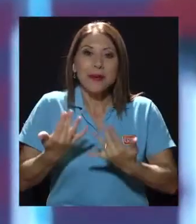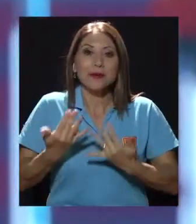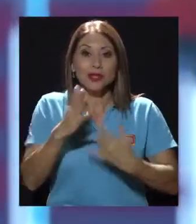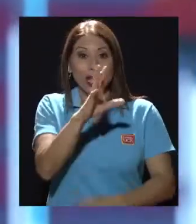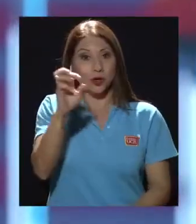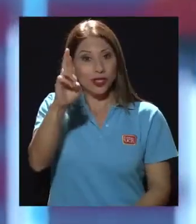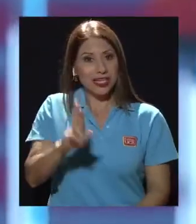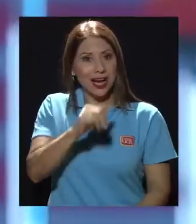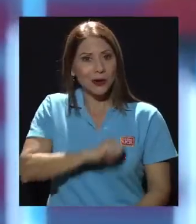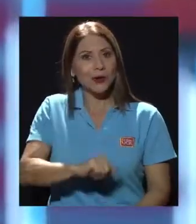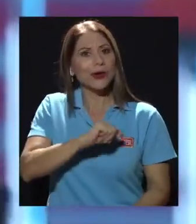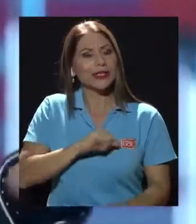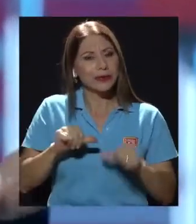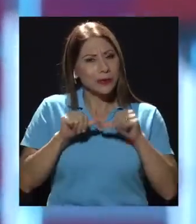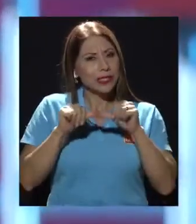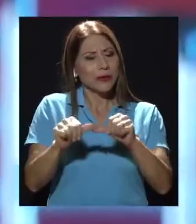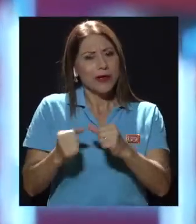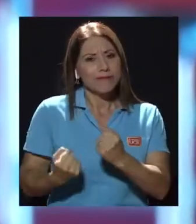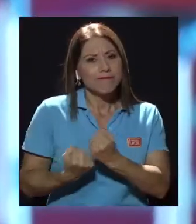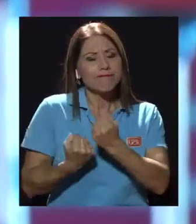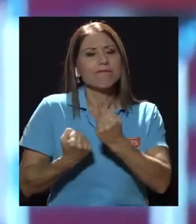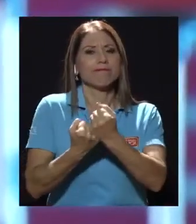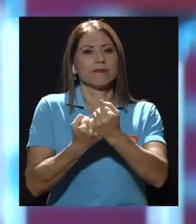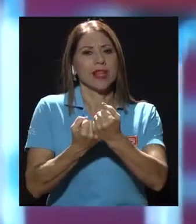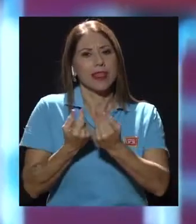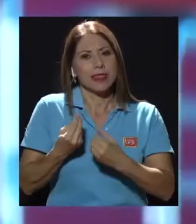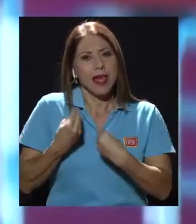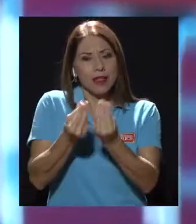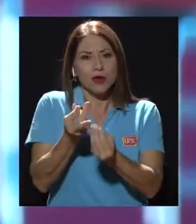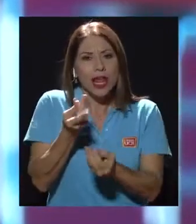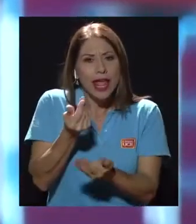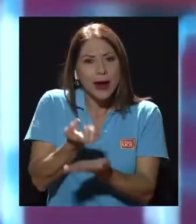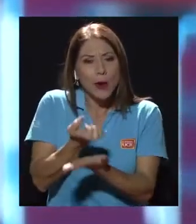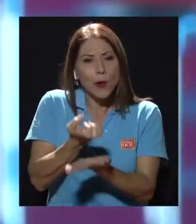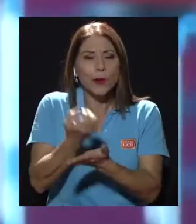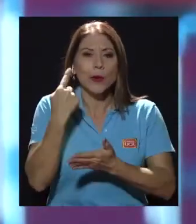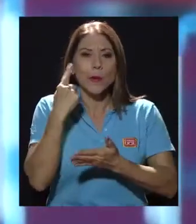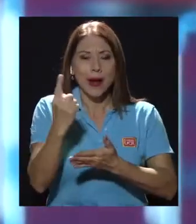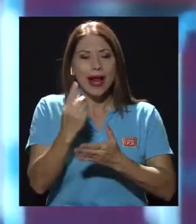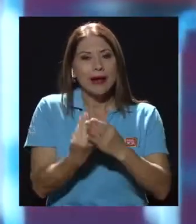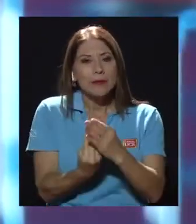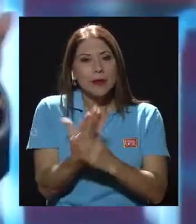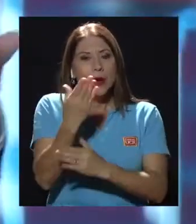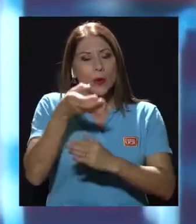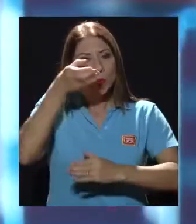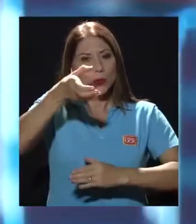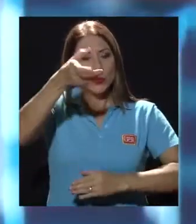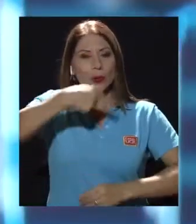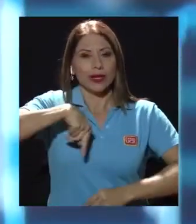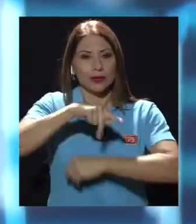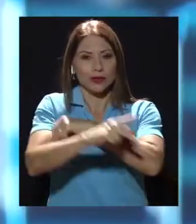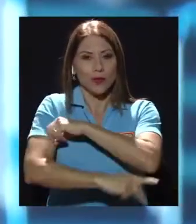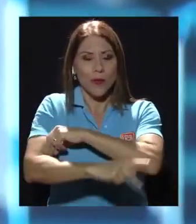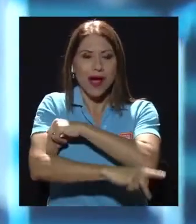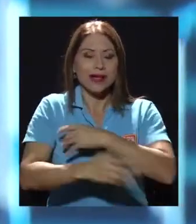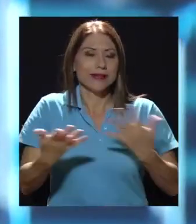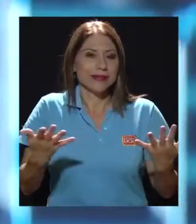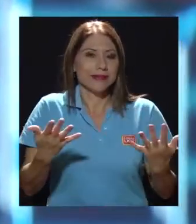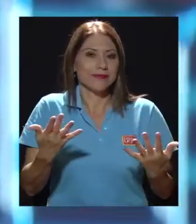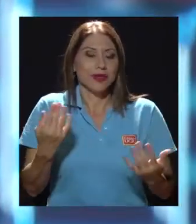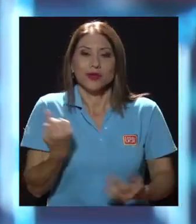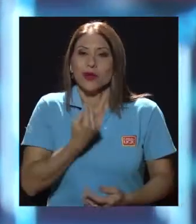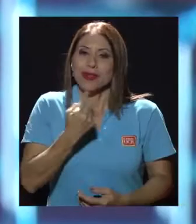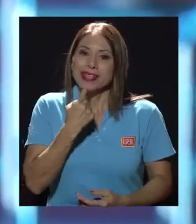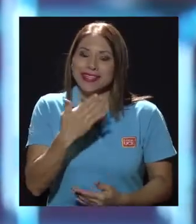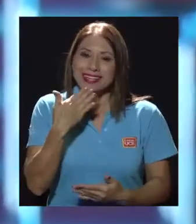músculo económico para crear cultura en nuestro país. Y nada más que decir, gracias a todos los que